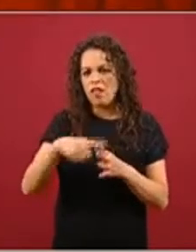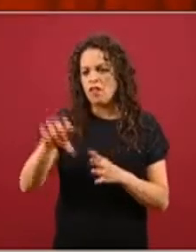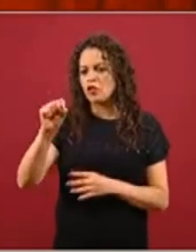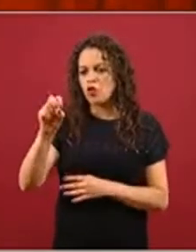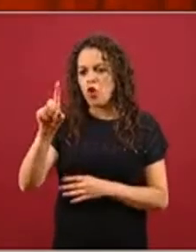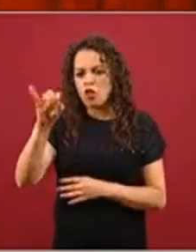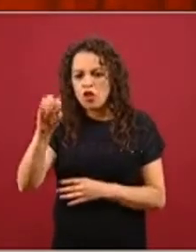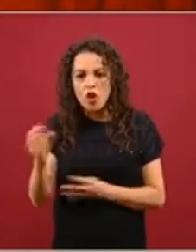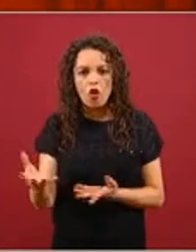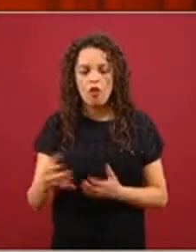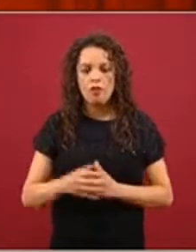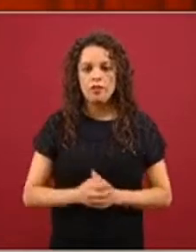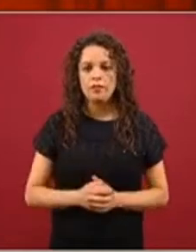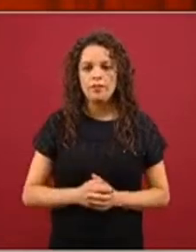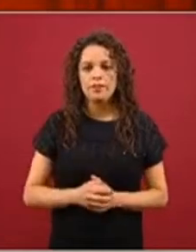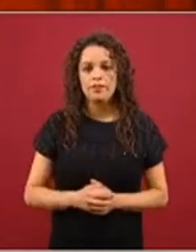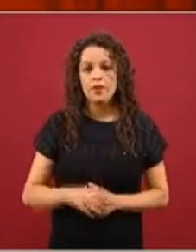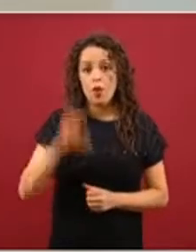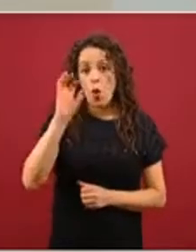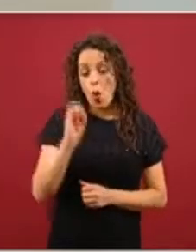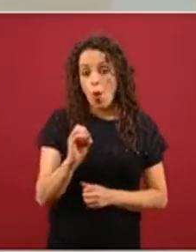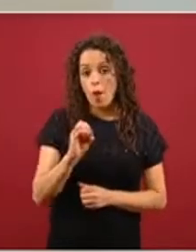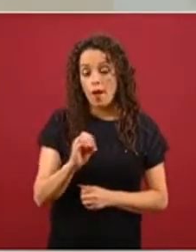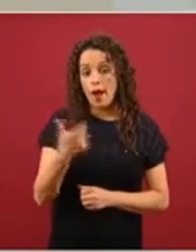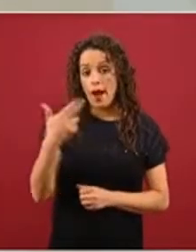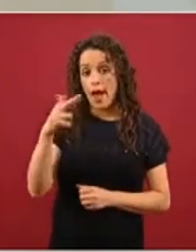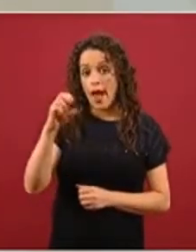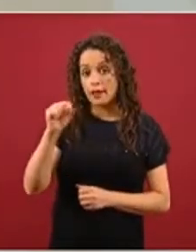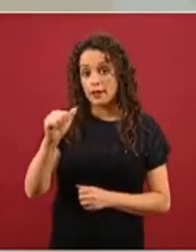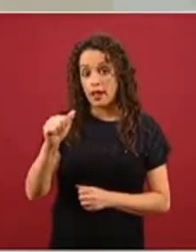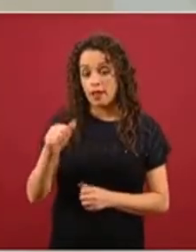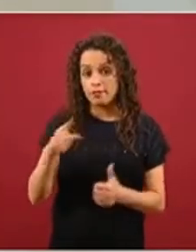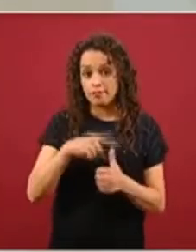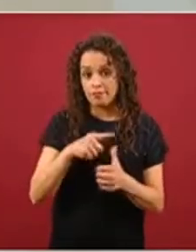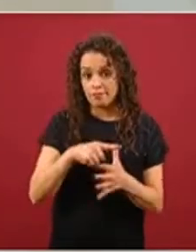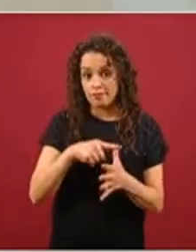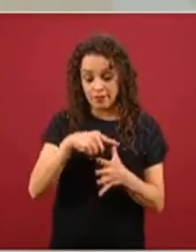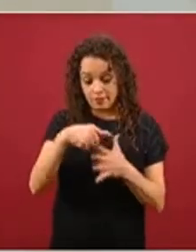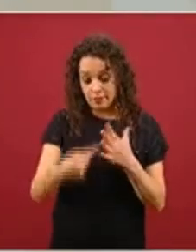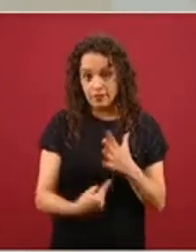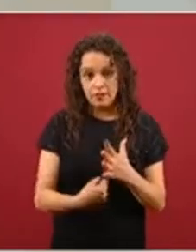sodio, o grasas, y que no son benéficos para la salud,